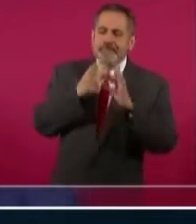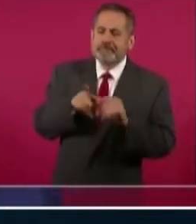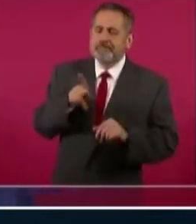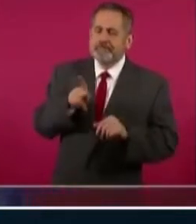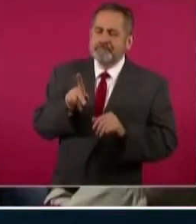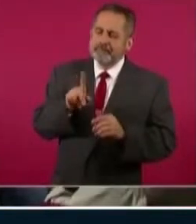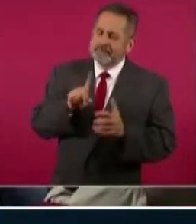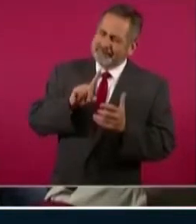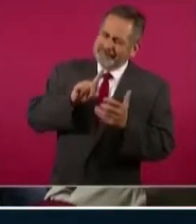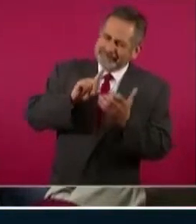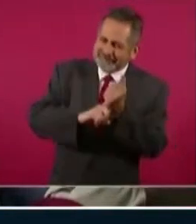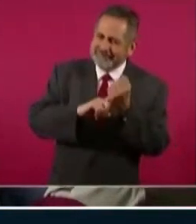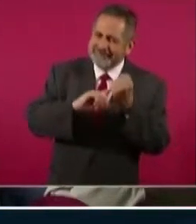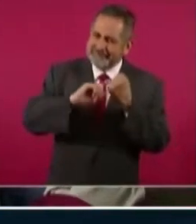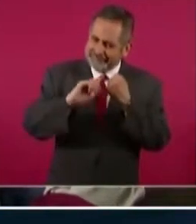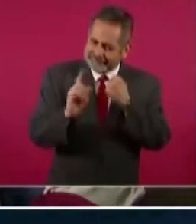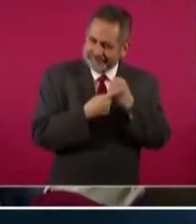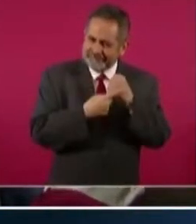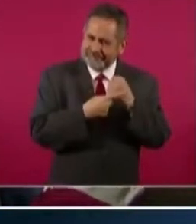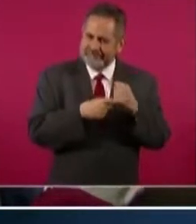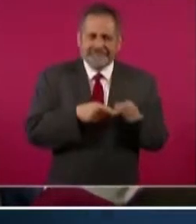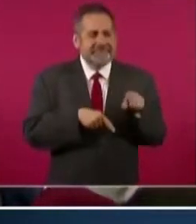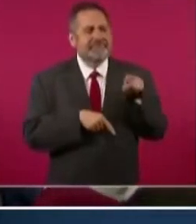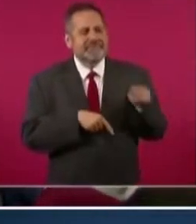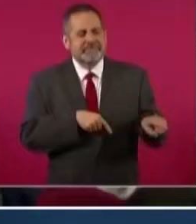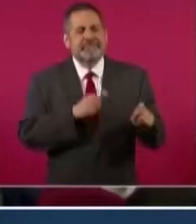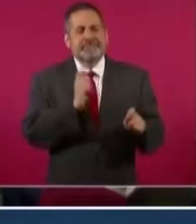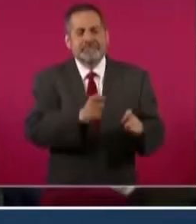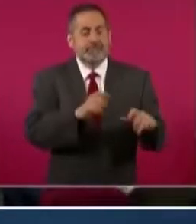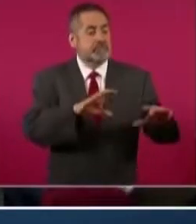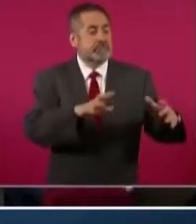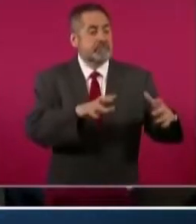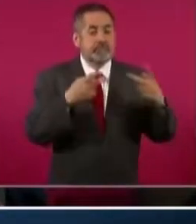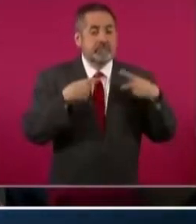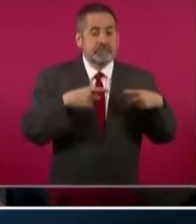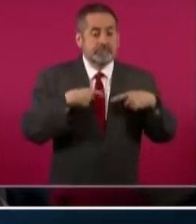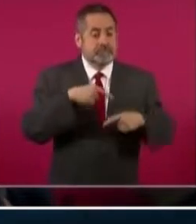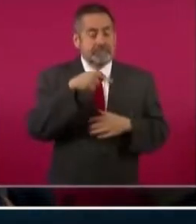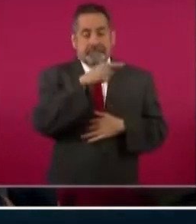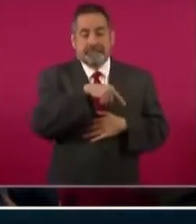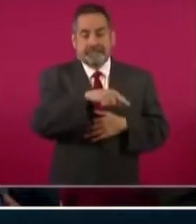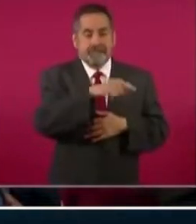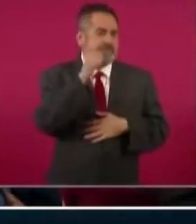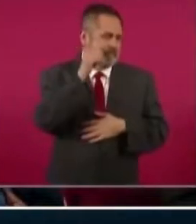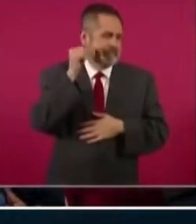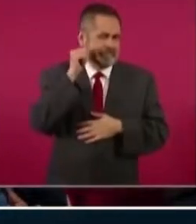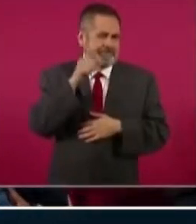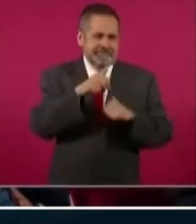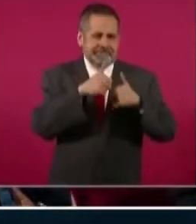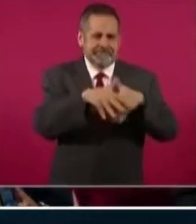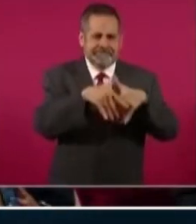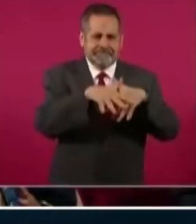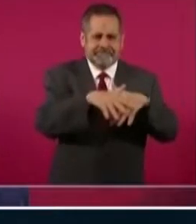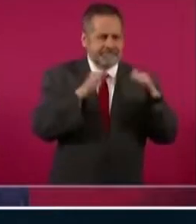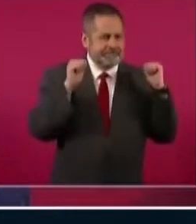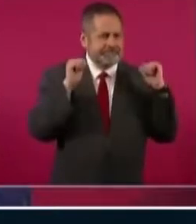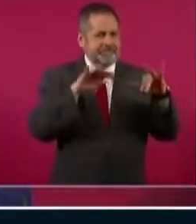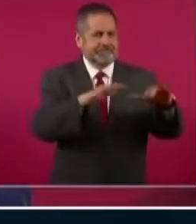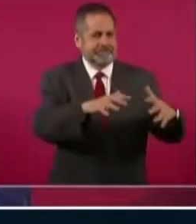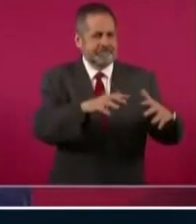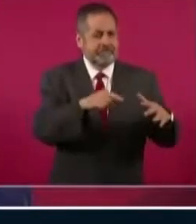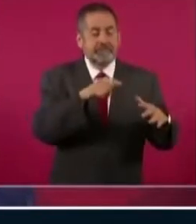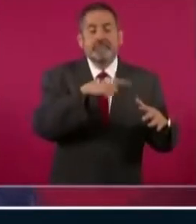intervención, pero se critica a fondo lo sucedido en Perú. Se olvida, por ejemplo,